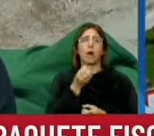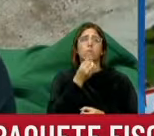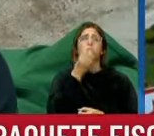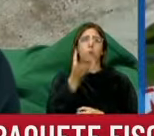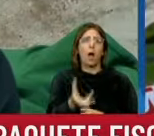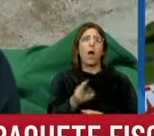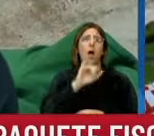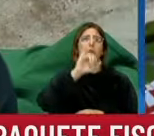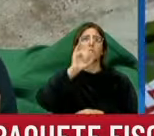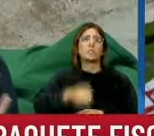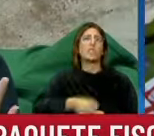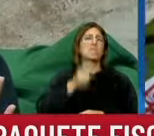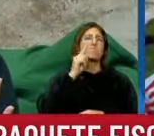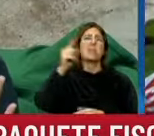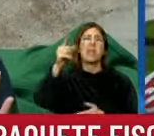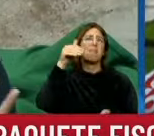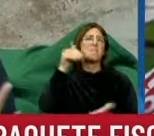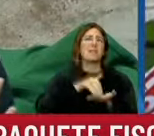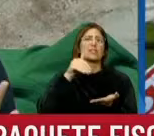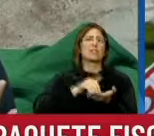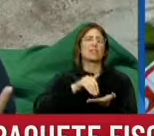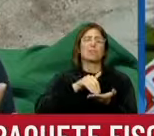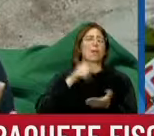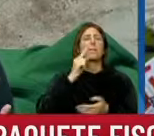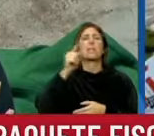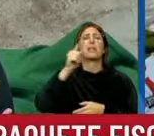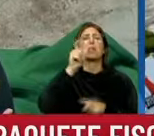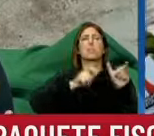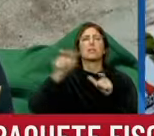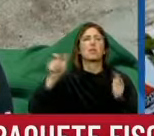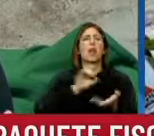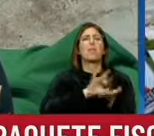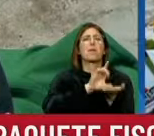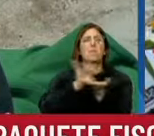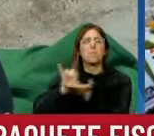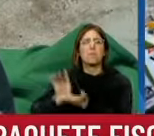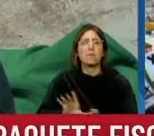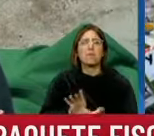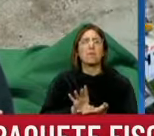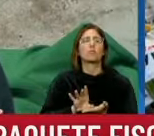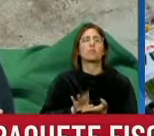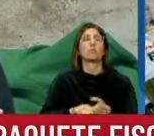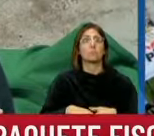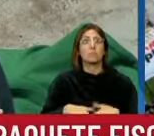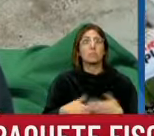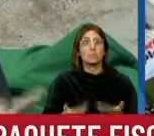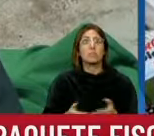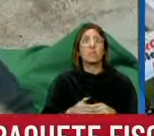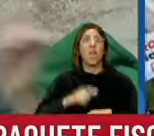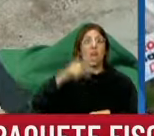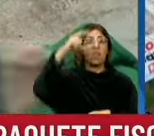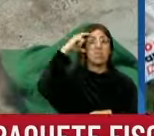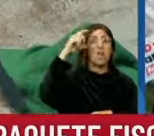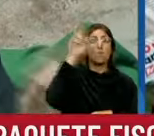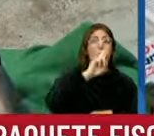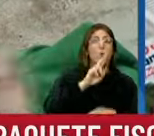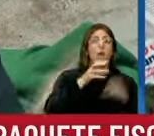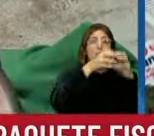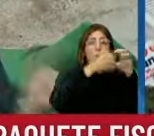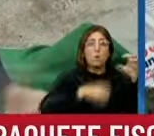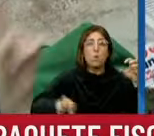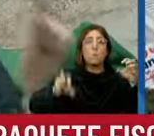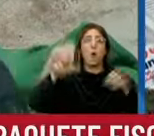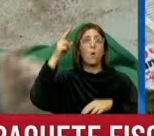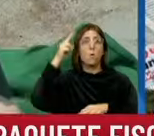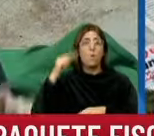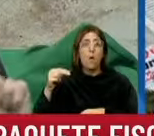Me encantó. Me encantó. Me siento tan identificado con esto, ¿o no? Sí, sí, muy bueno, muy bueno. Sensacional. Yo cuando lo